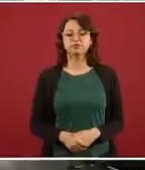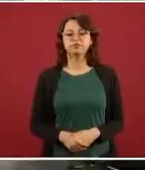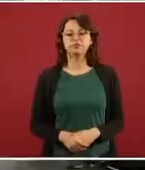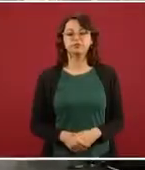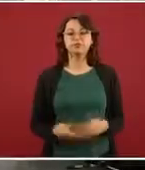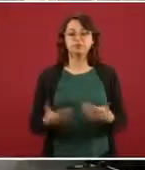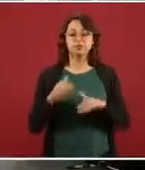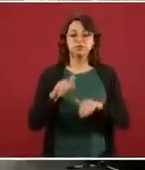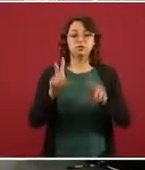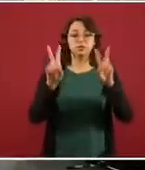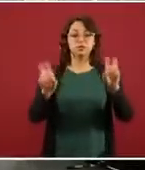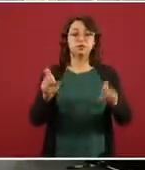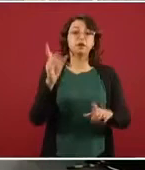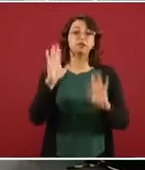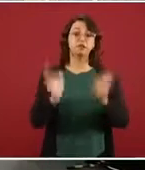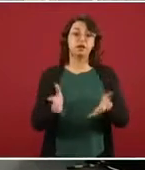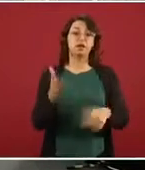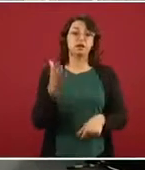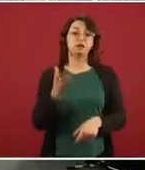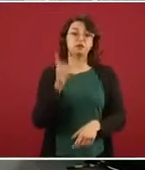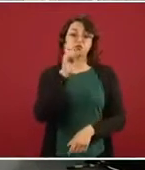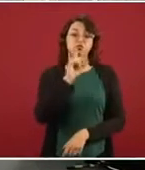Ya van mujeres, ¿eh?